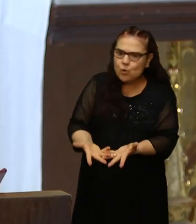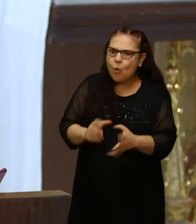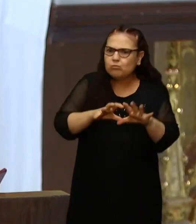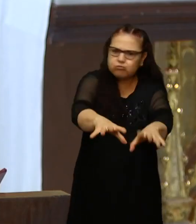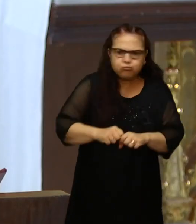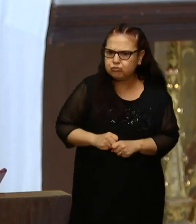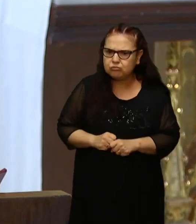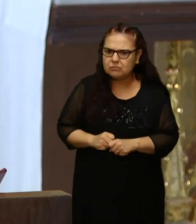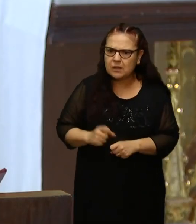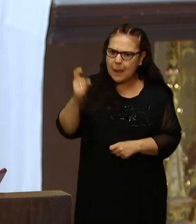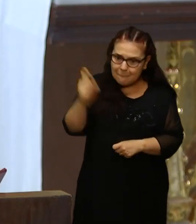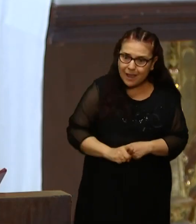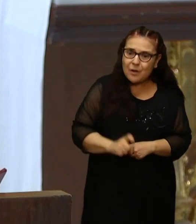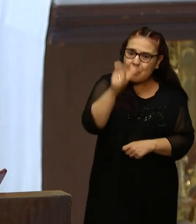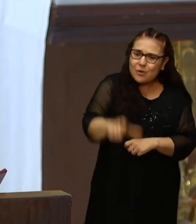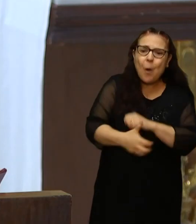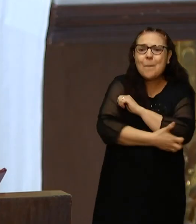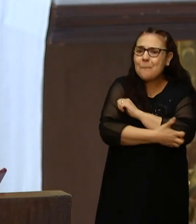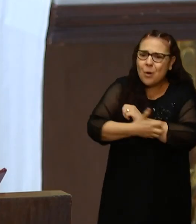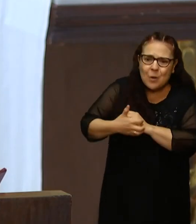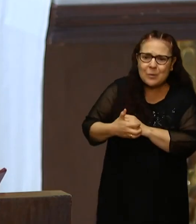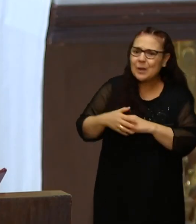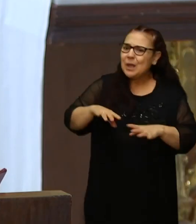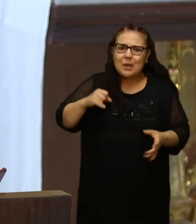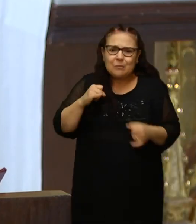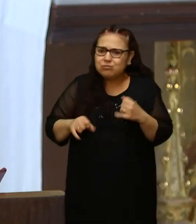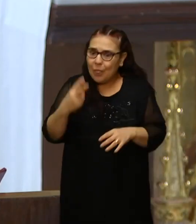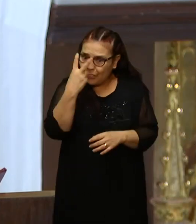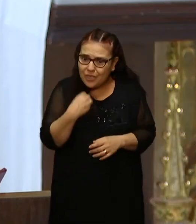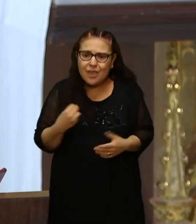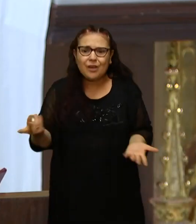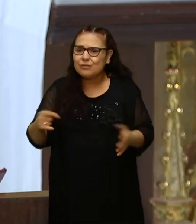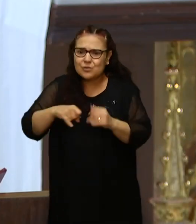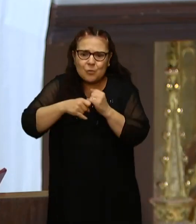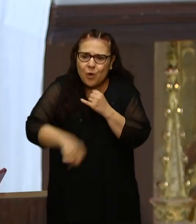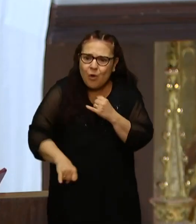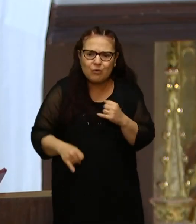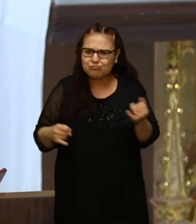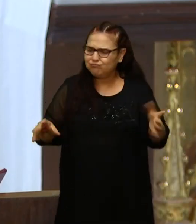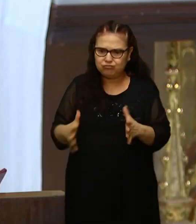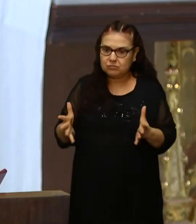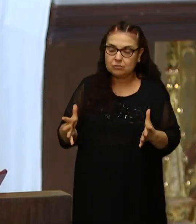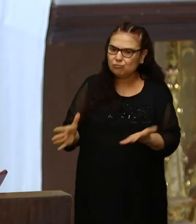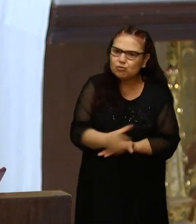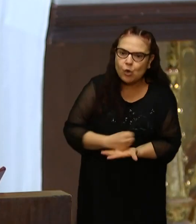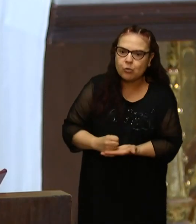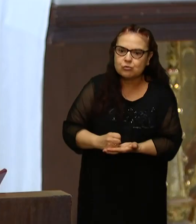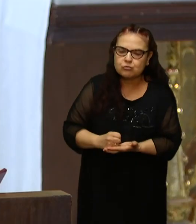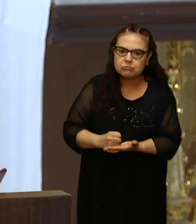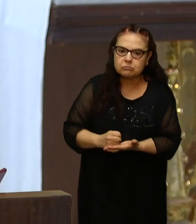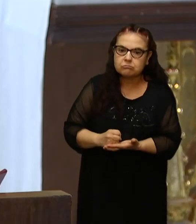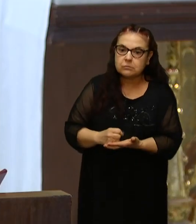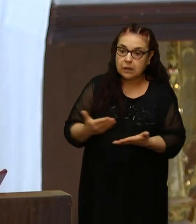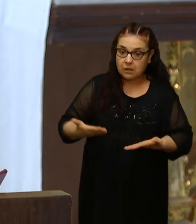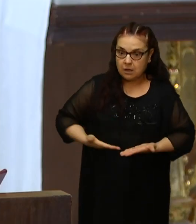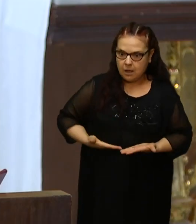aquí a los pobres, a los lisiados, a los ciegos y a los cojos». El criado dijo: